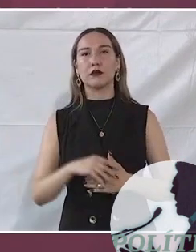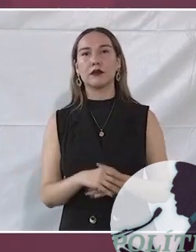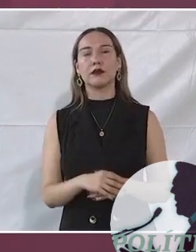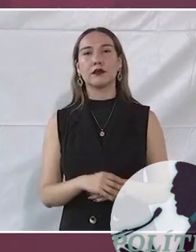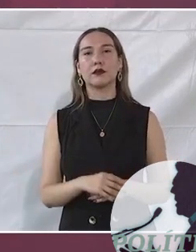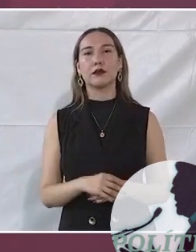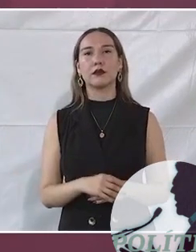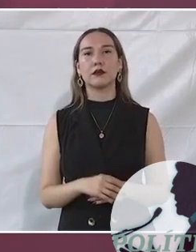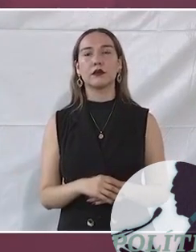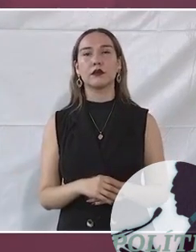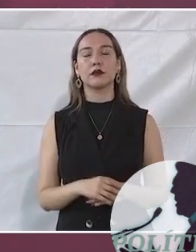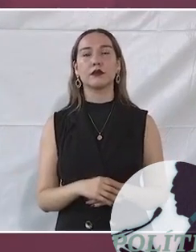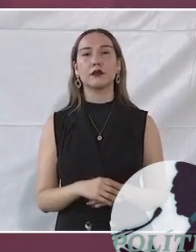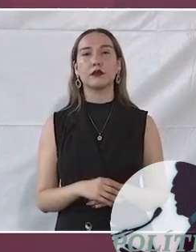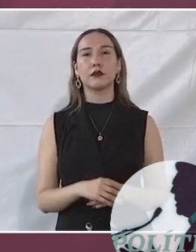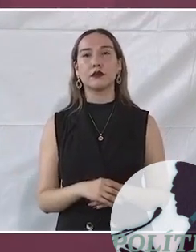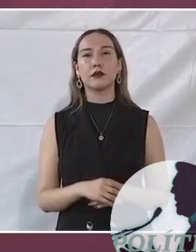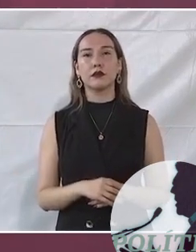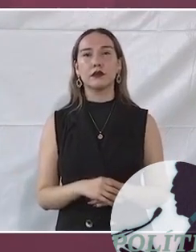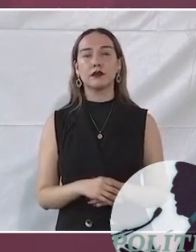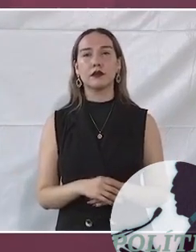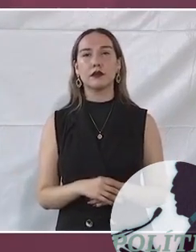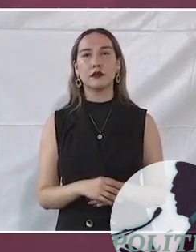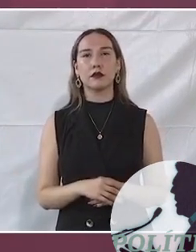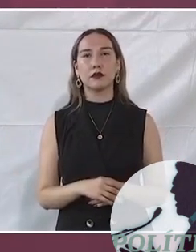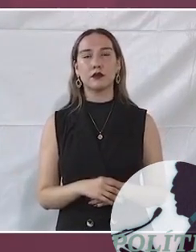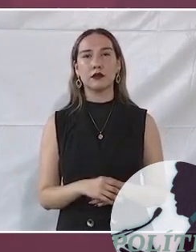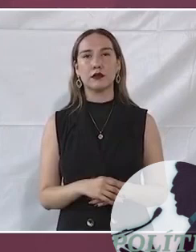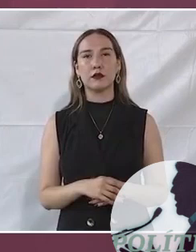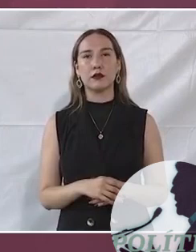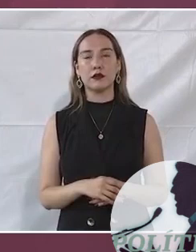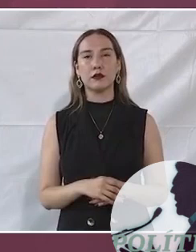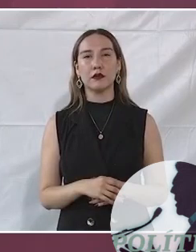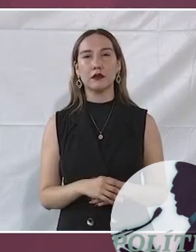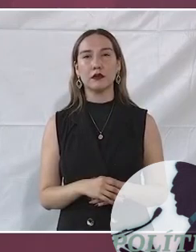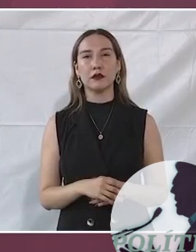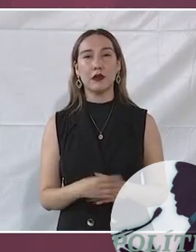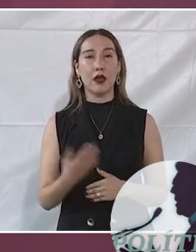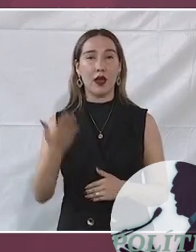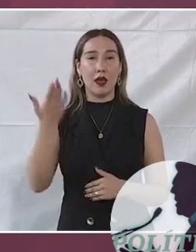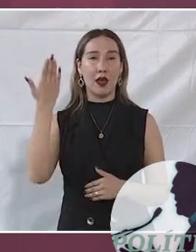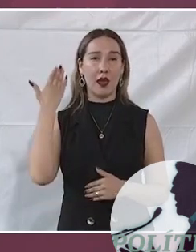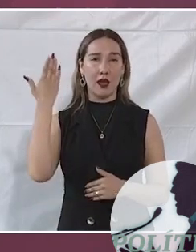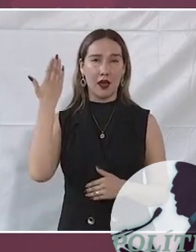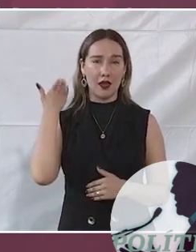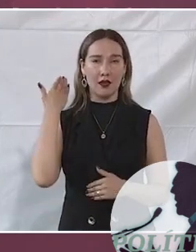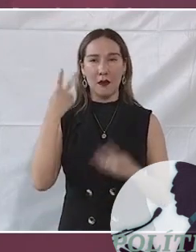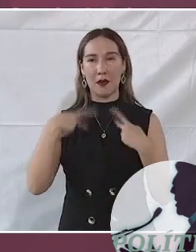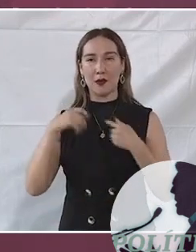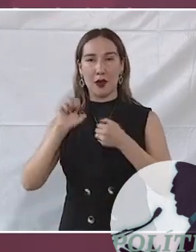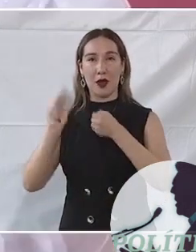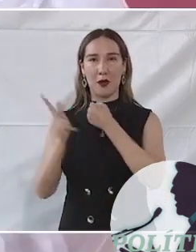no es cierto que vinieron los españoles, los europeos, a